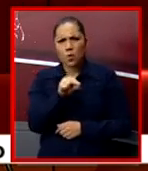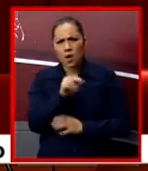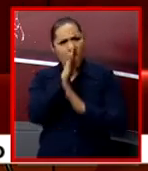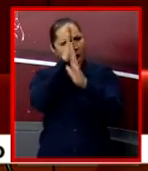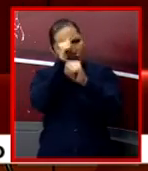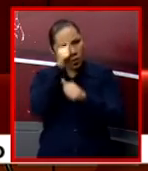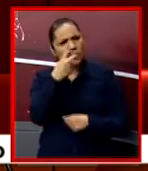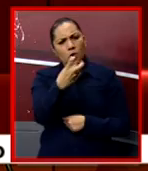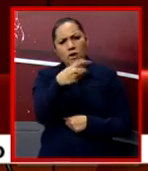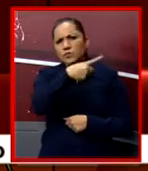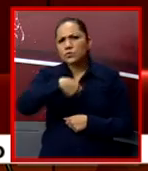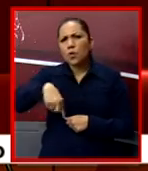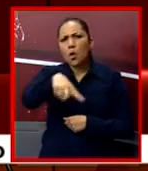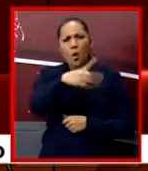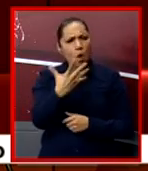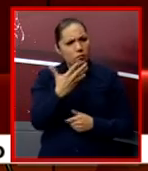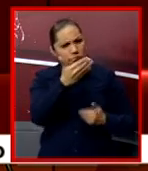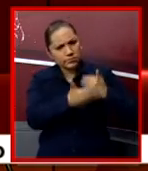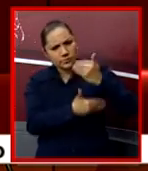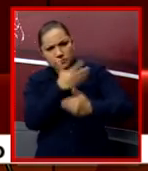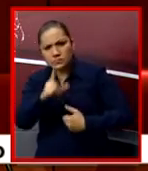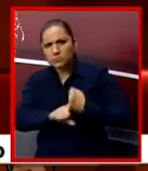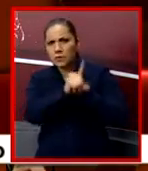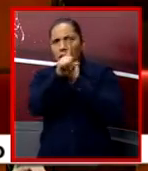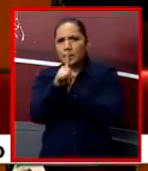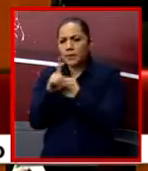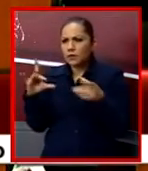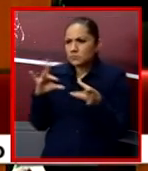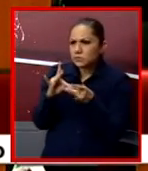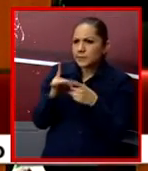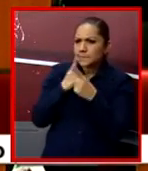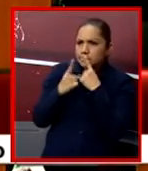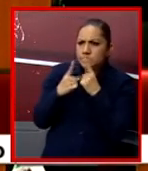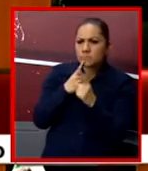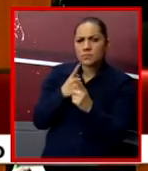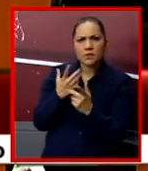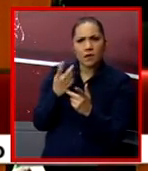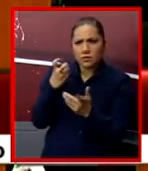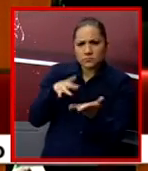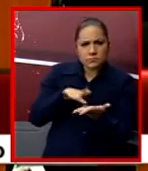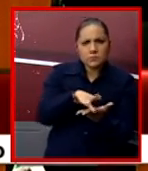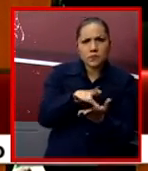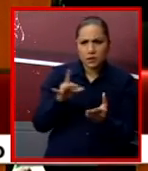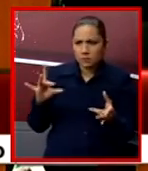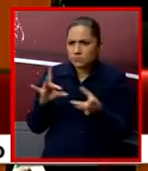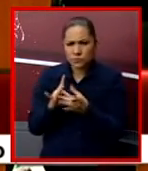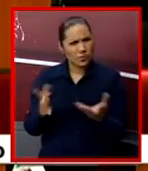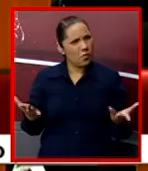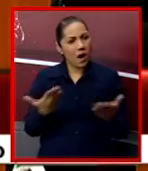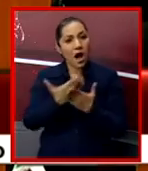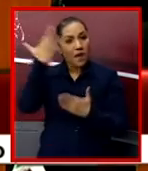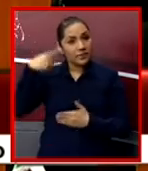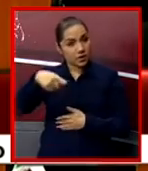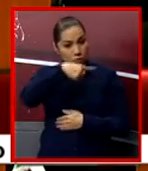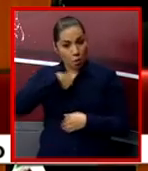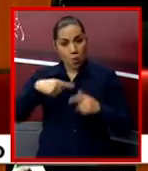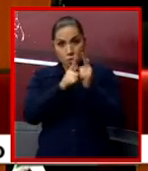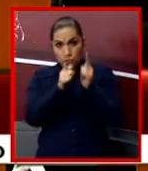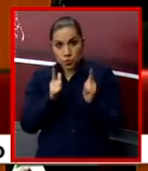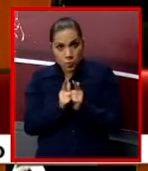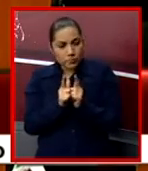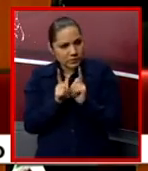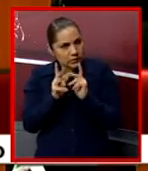transitoria de un hecho tan lamentable. Hemos presentado a lo largo de esta legislatura diversas